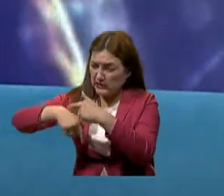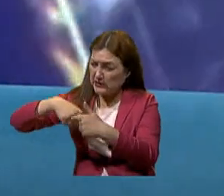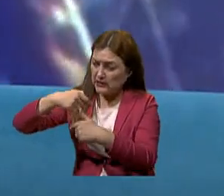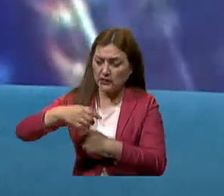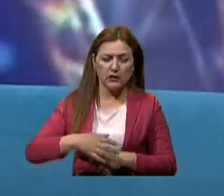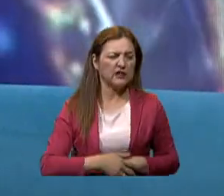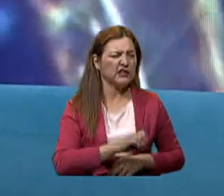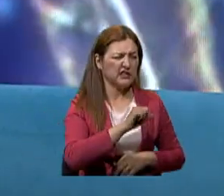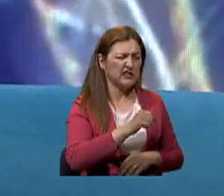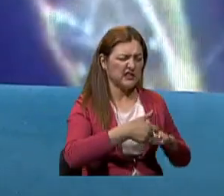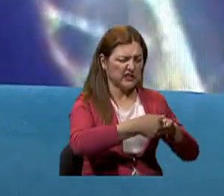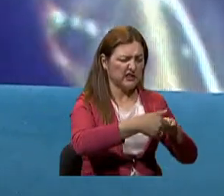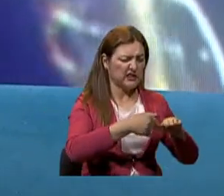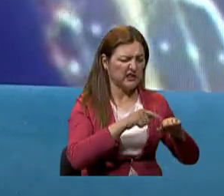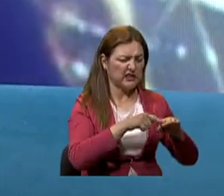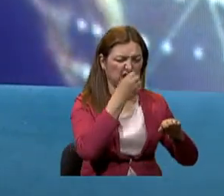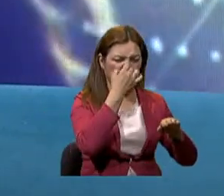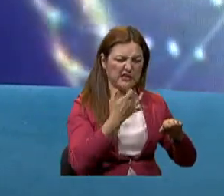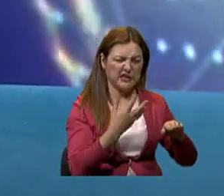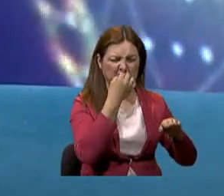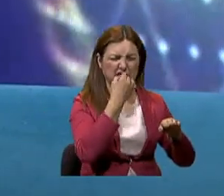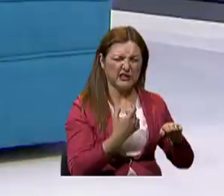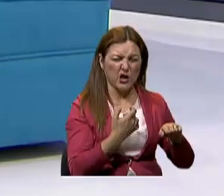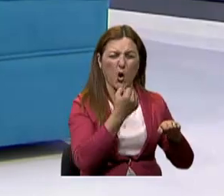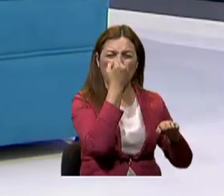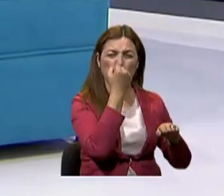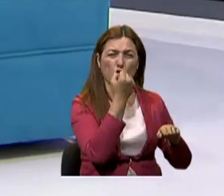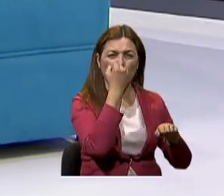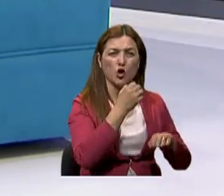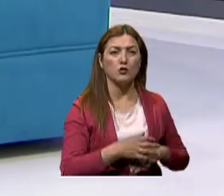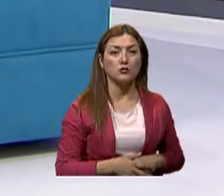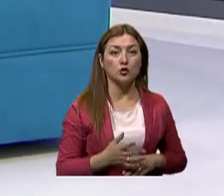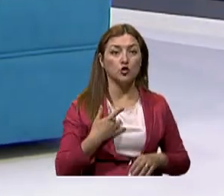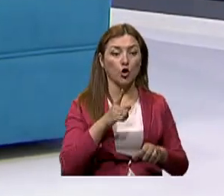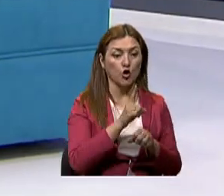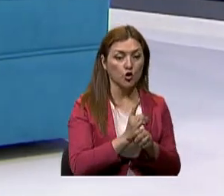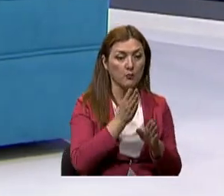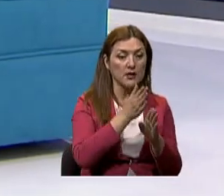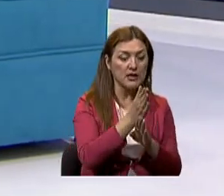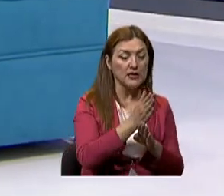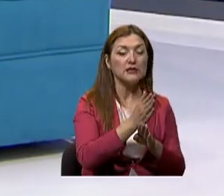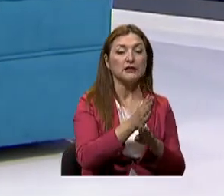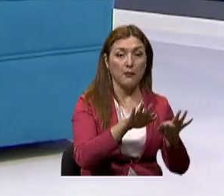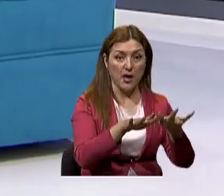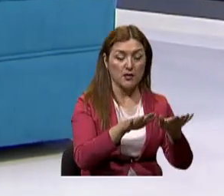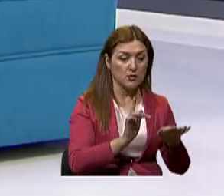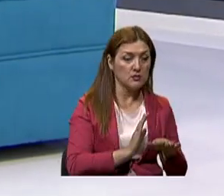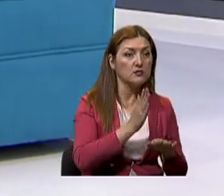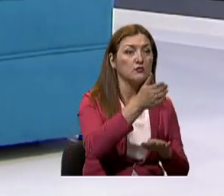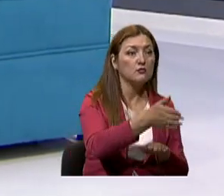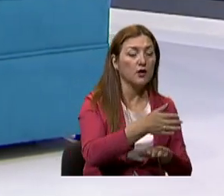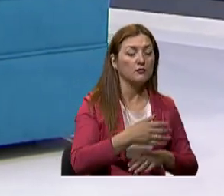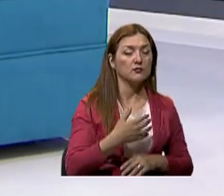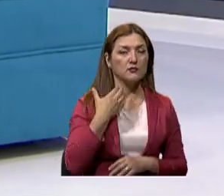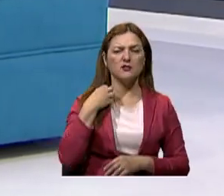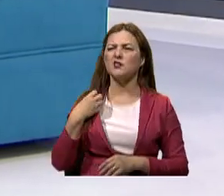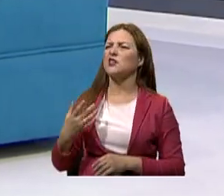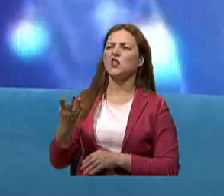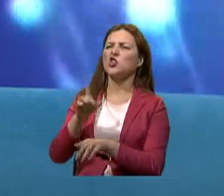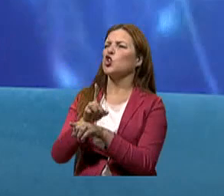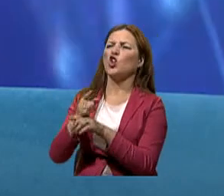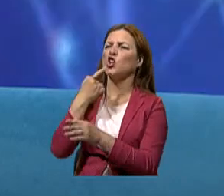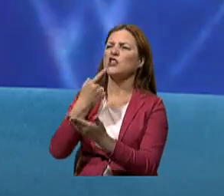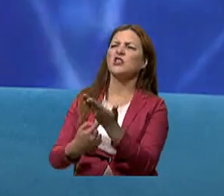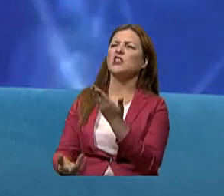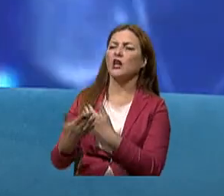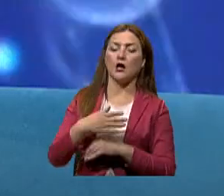hacerse rojo y todo, y por eso acudí al podólogo. Por eso acudió al podólogo. ¿Y qué le hicieron en el podólogo? ¿Básicamente le trataron eso? Sí, primero me hizo un